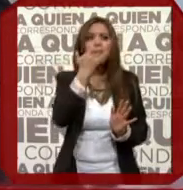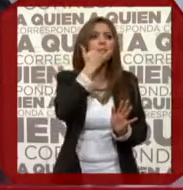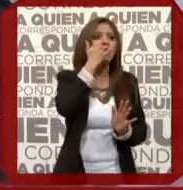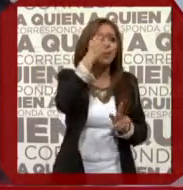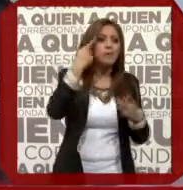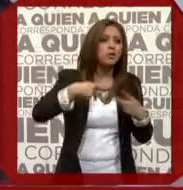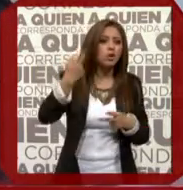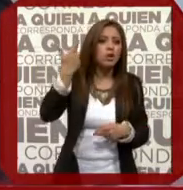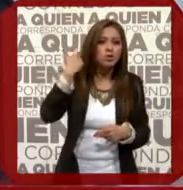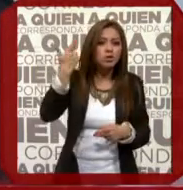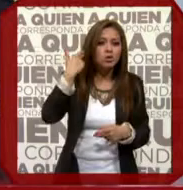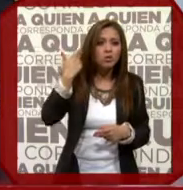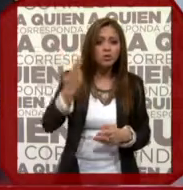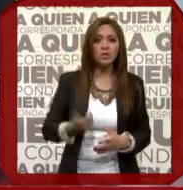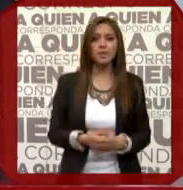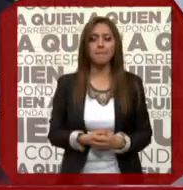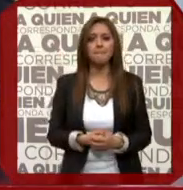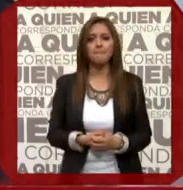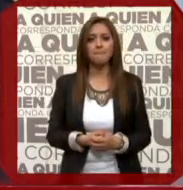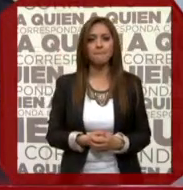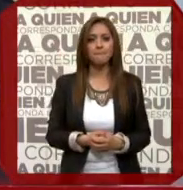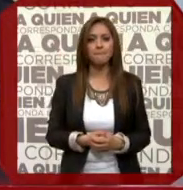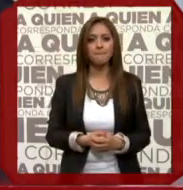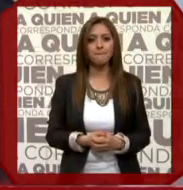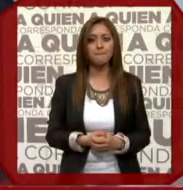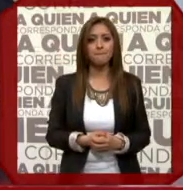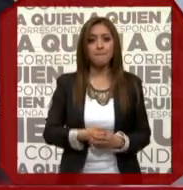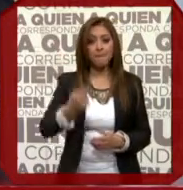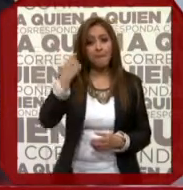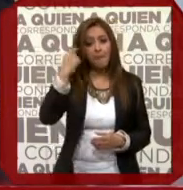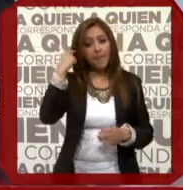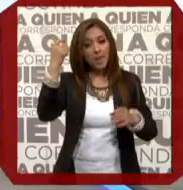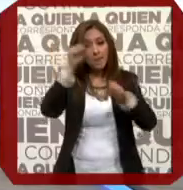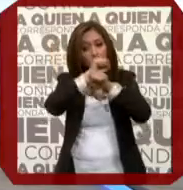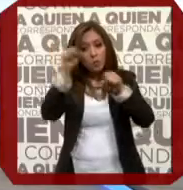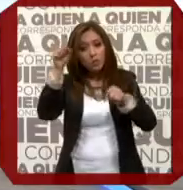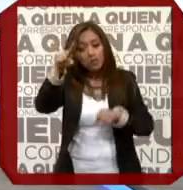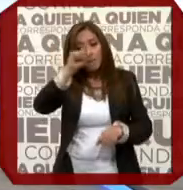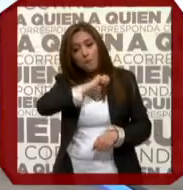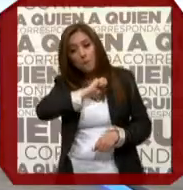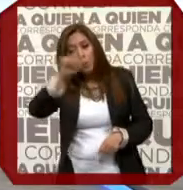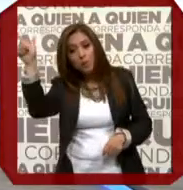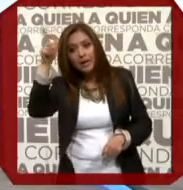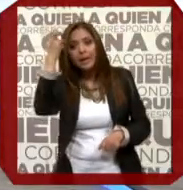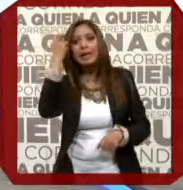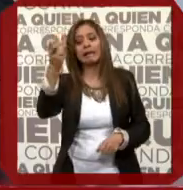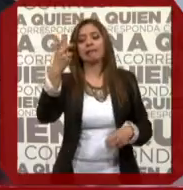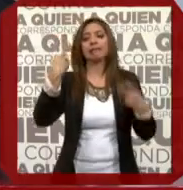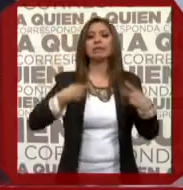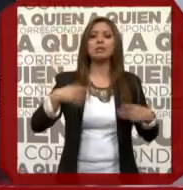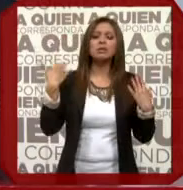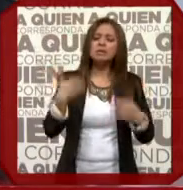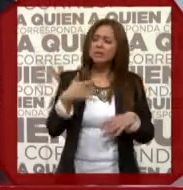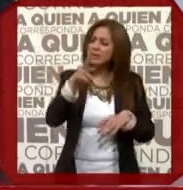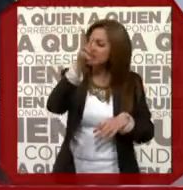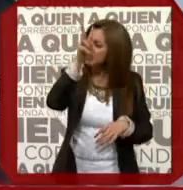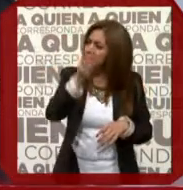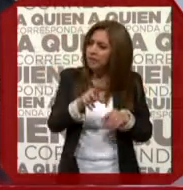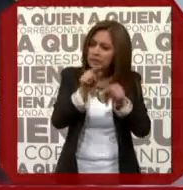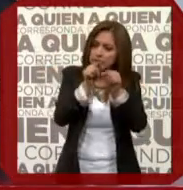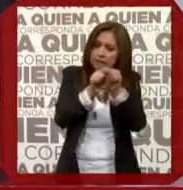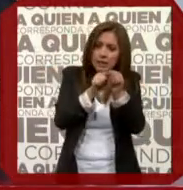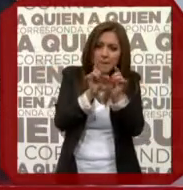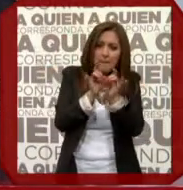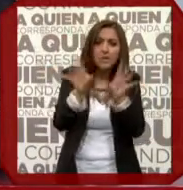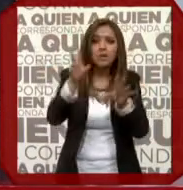quien está haciendo ruidito con el radio. La pirotecnia la tienen que manejar profesionales. Es tan delicado que tenemos